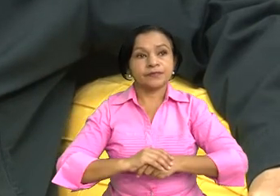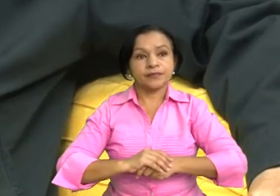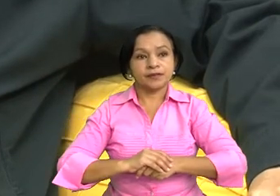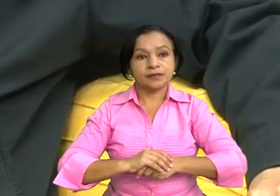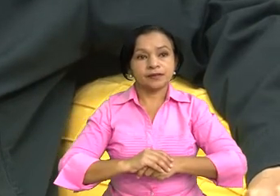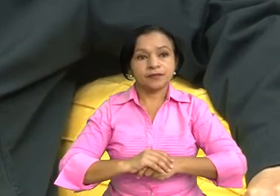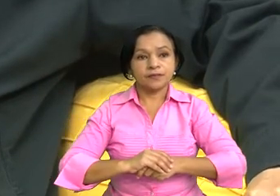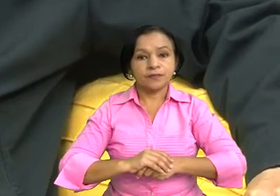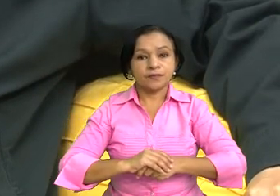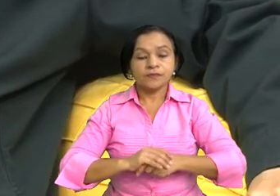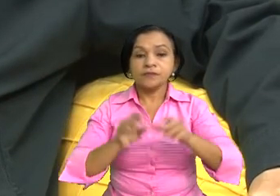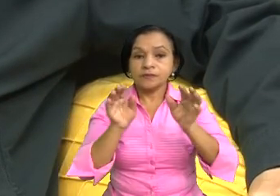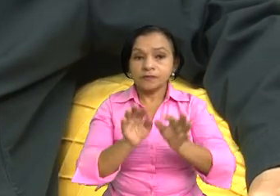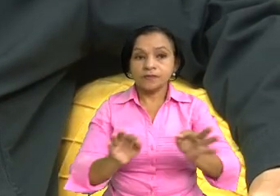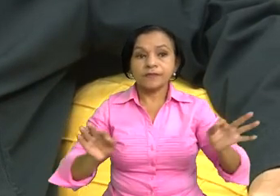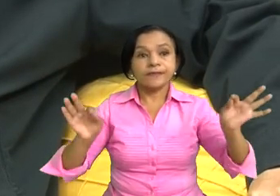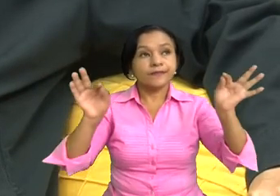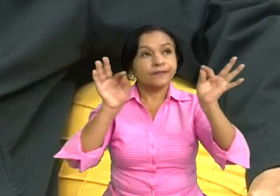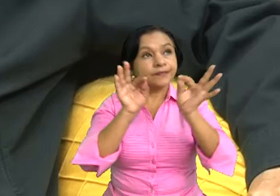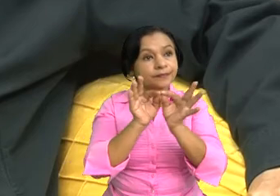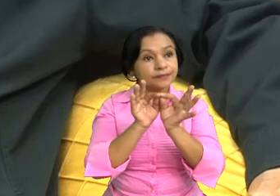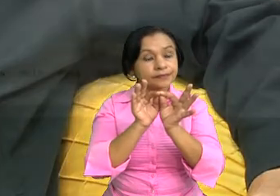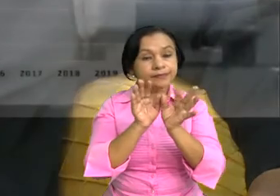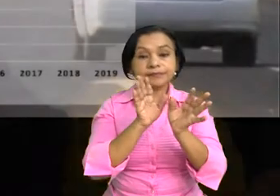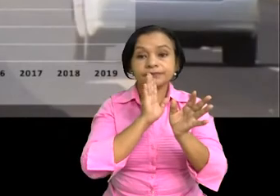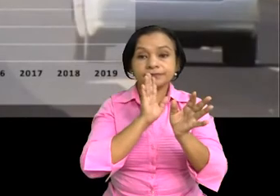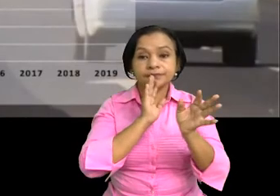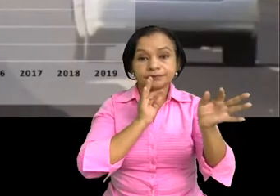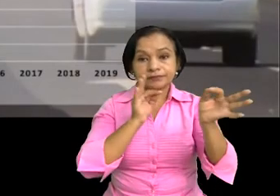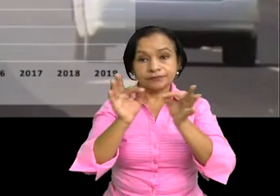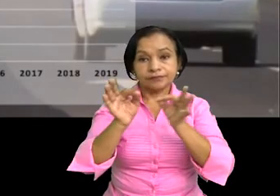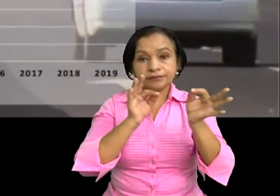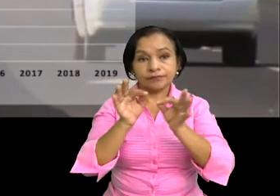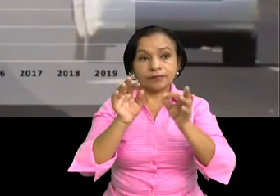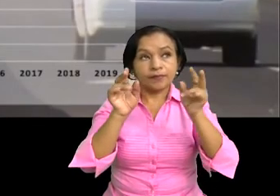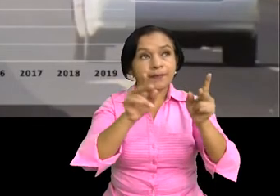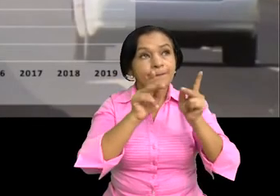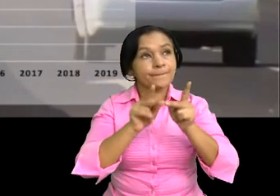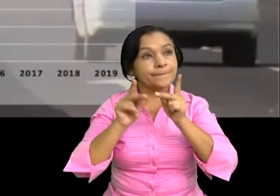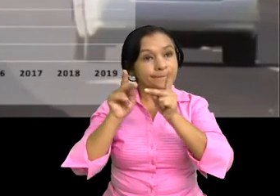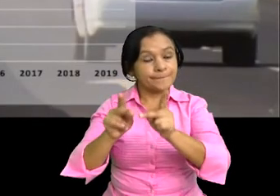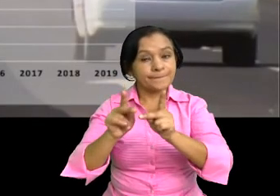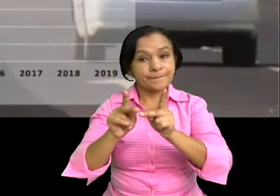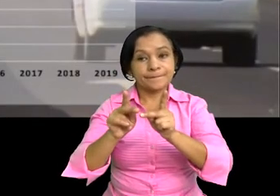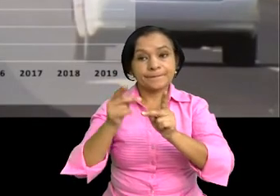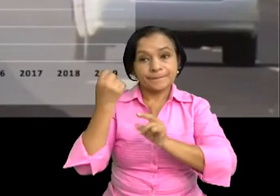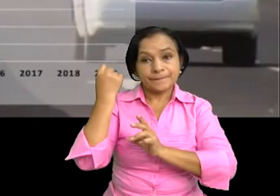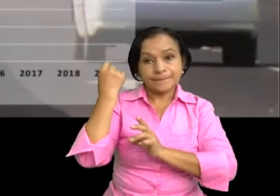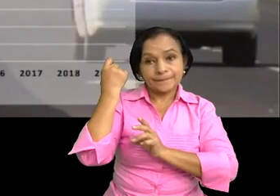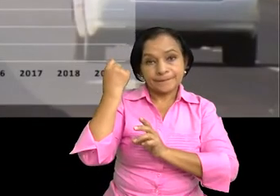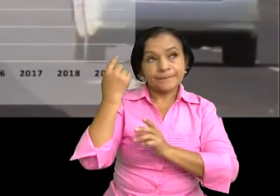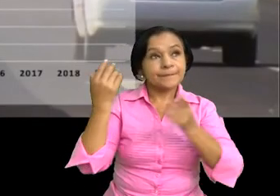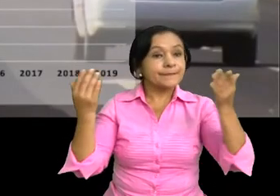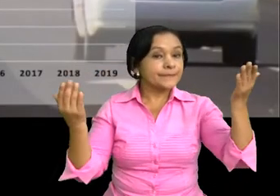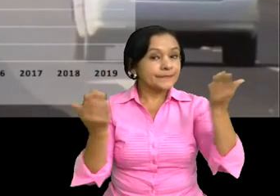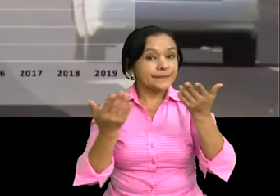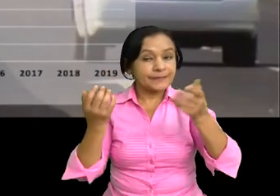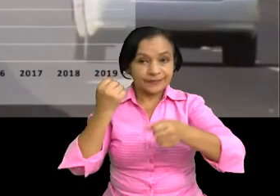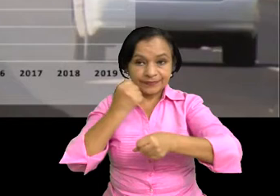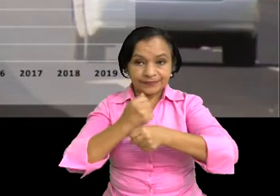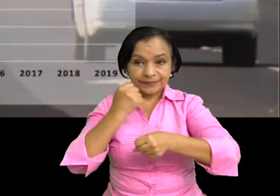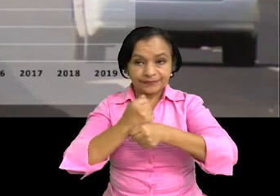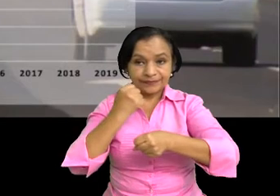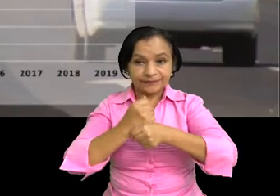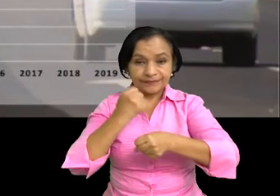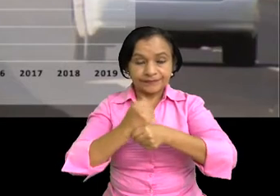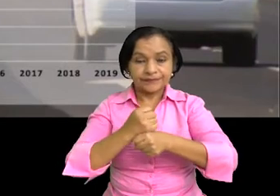Sí, sí, y esto es muy importante hacer una referencia para que nuestra audiencia más o menos vaya comprendiendo las dimensiones del trabajo. Ahí está en pantalla.